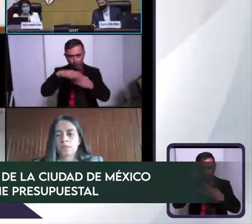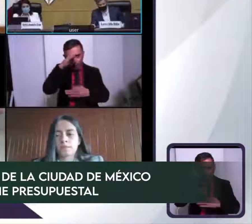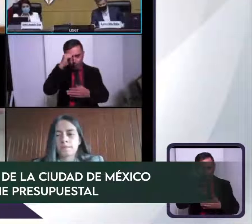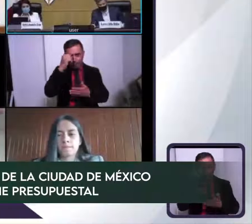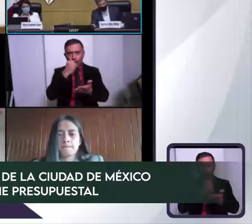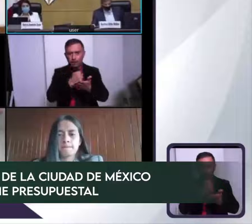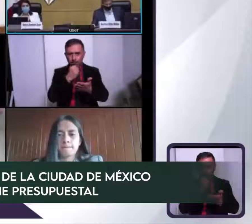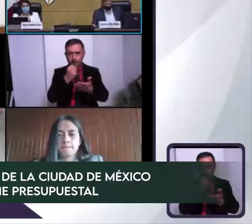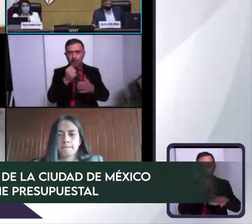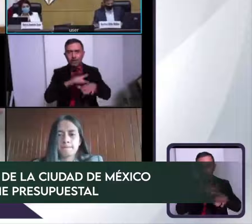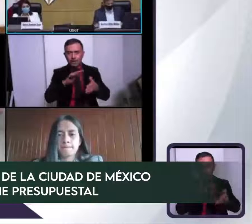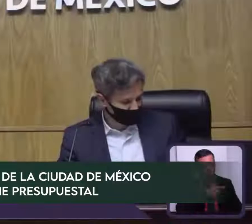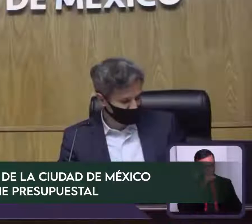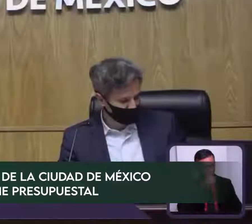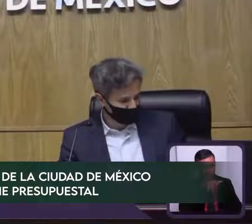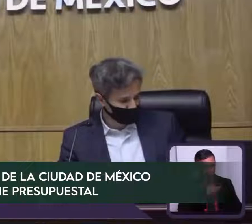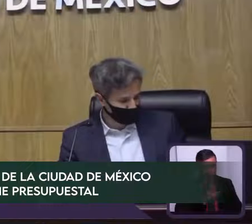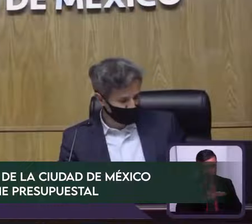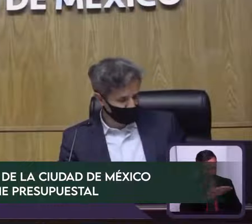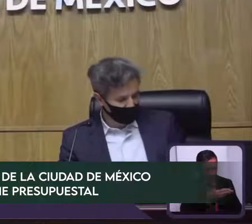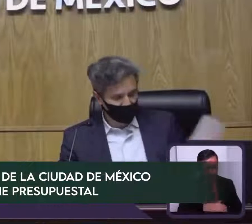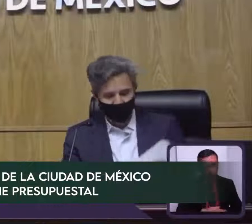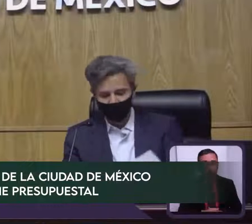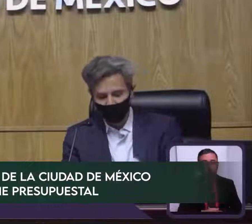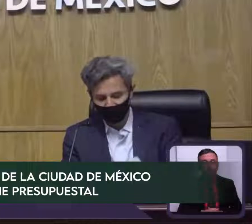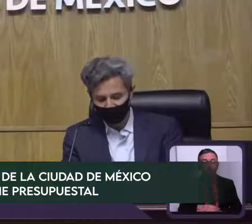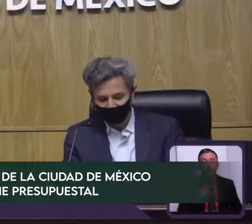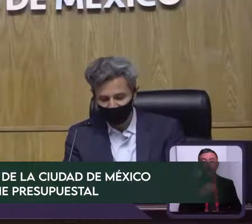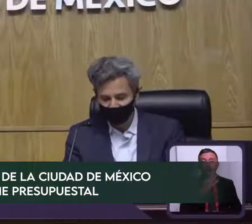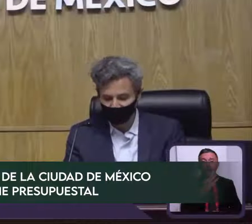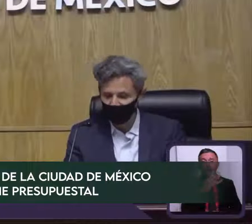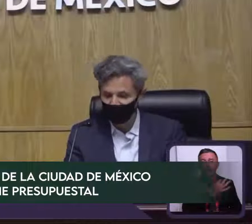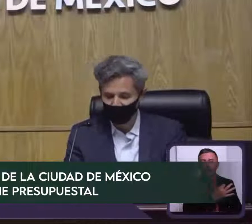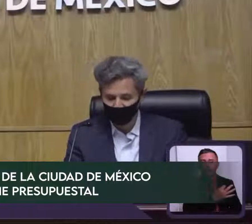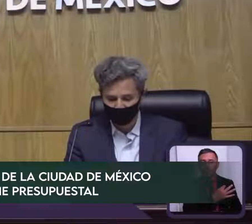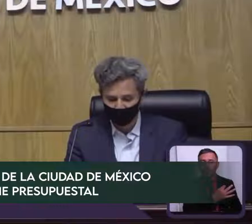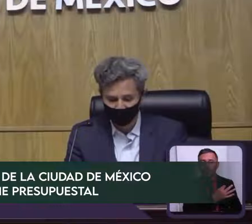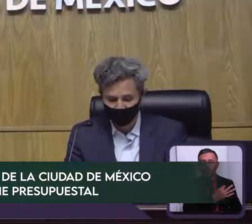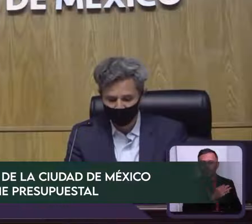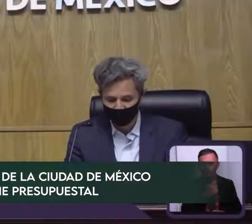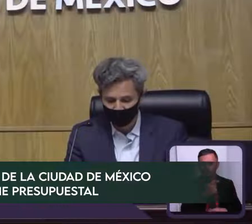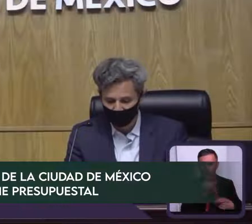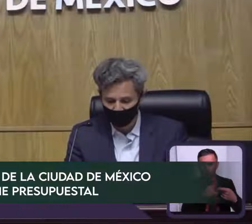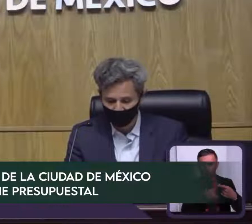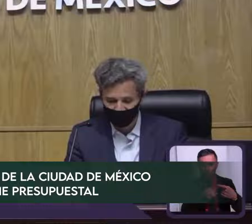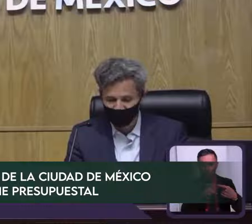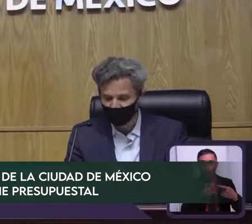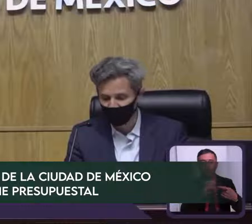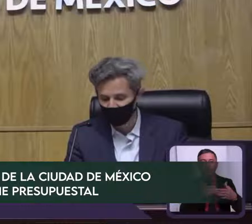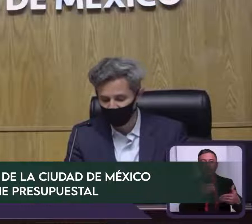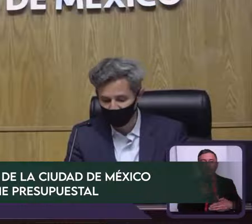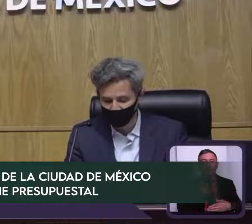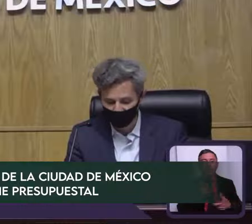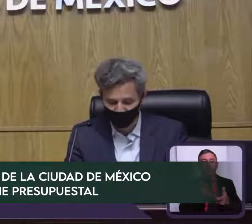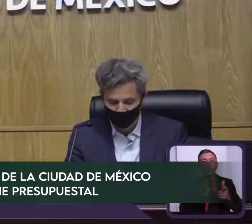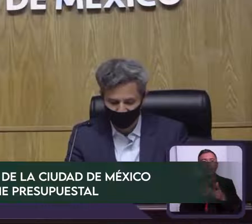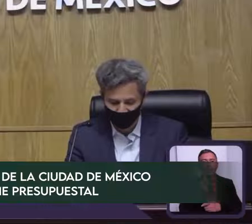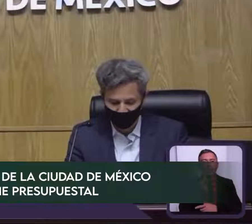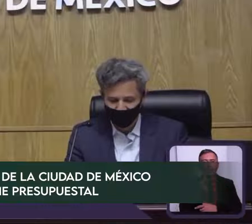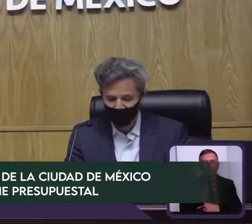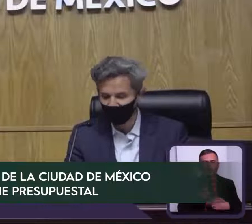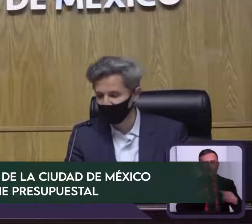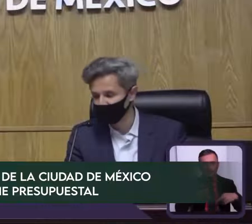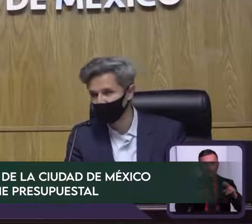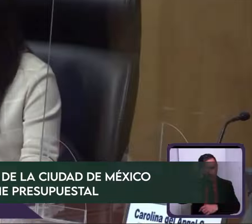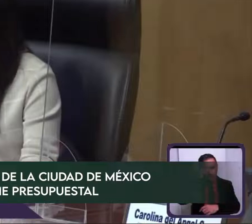que se cumplió con el 100% de las obligaciones del pasado proceso electoral con importantes economías. No obstante, se han dejado de